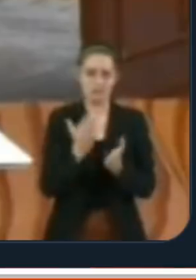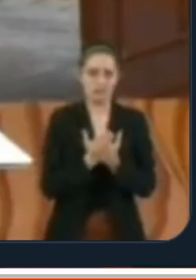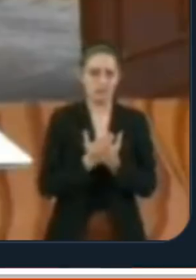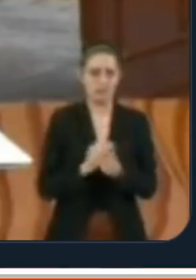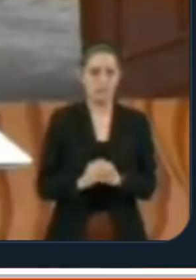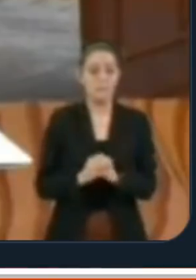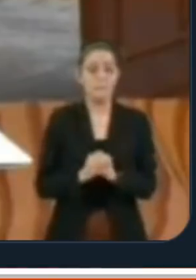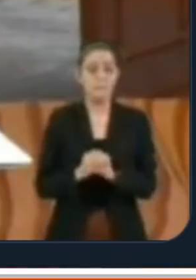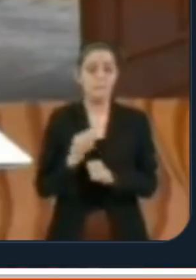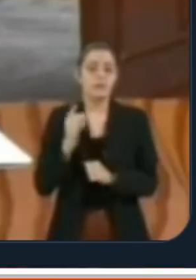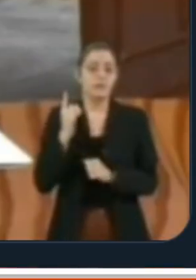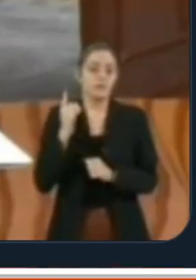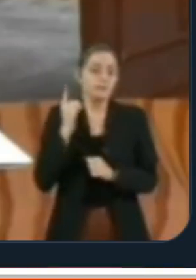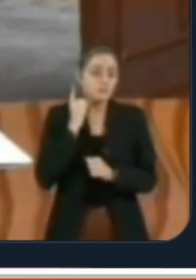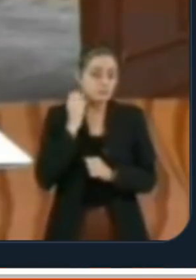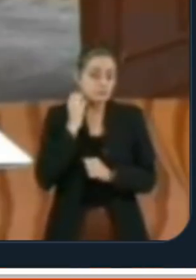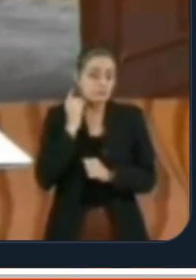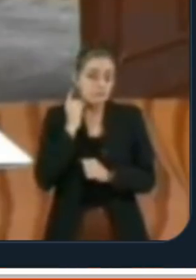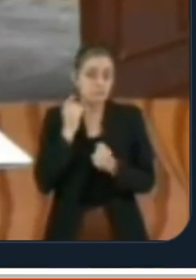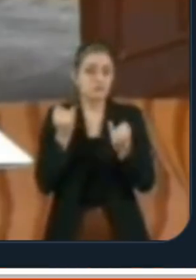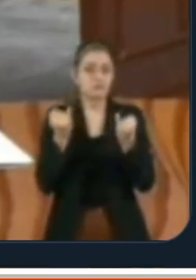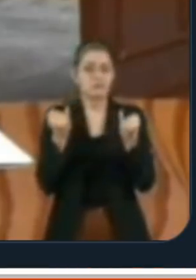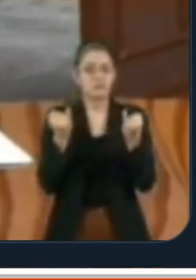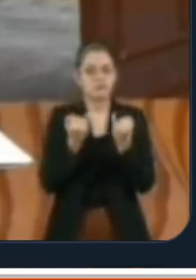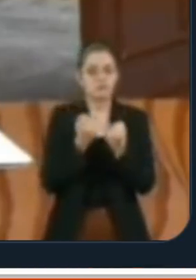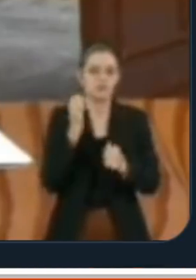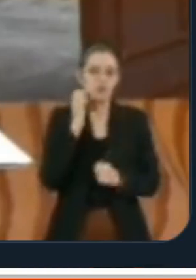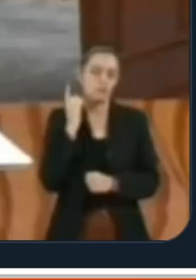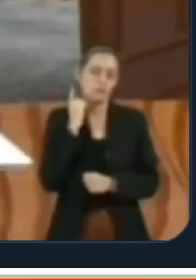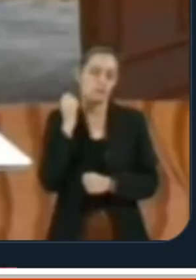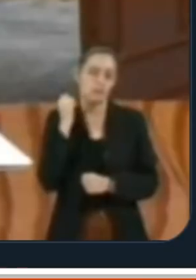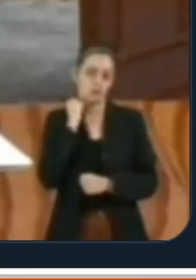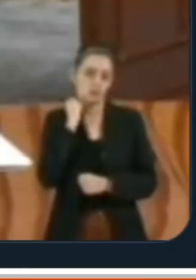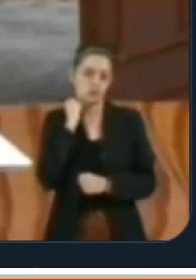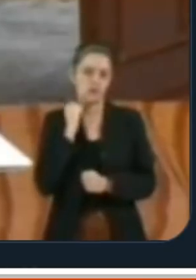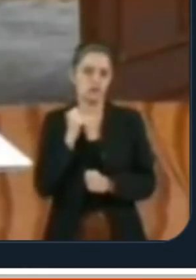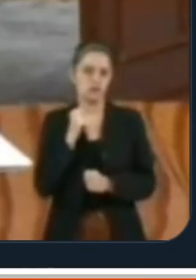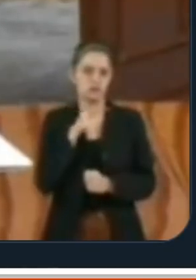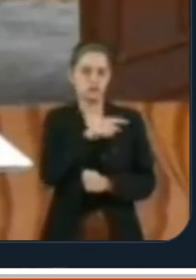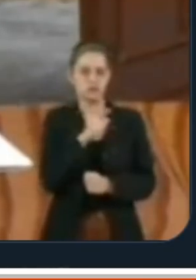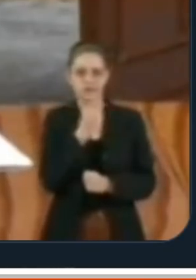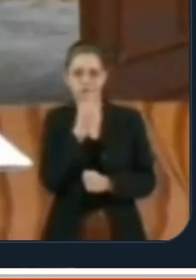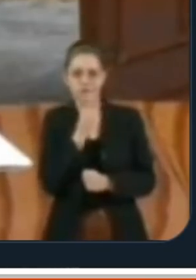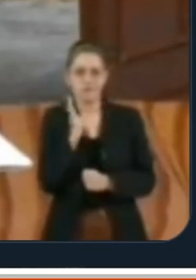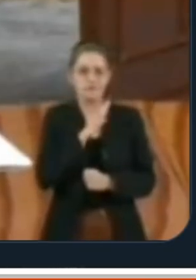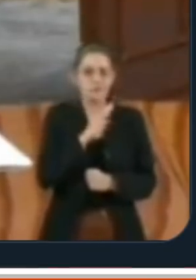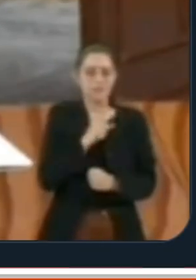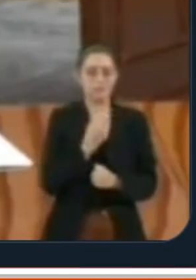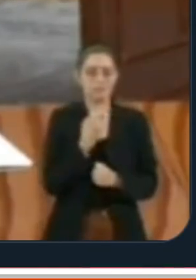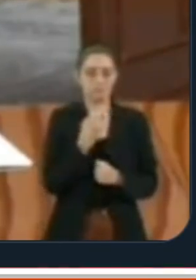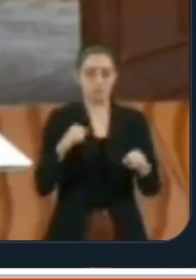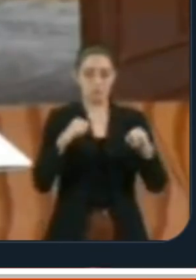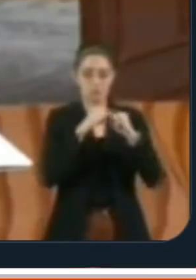El Poder Legislativo, el Congreso de la Unión, ha respondido a los amagos legaloides de este